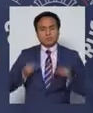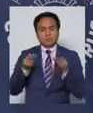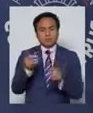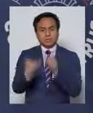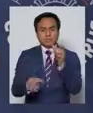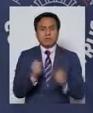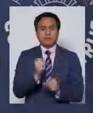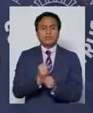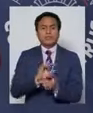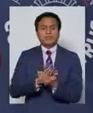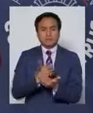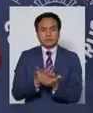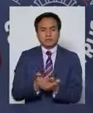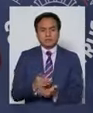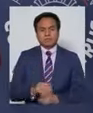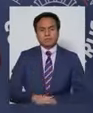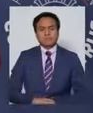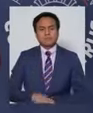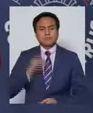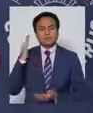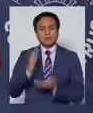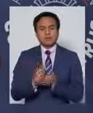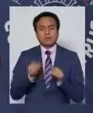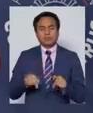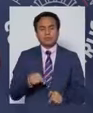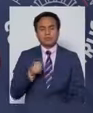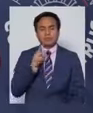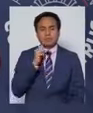los trabajadores de la salud. Al día de hoy tenemos